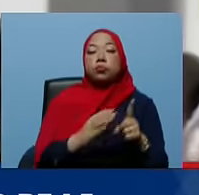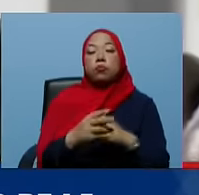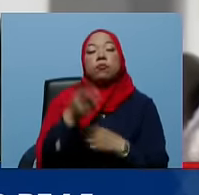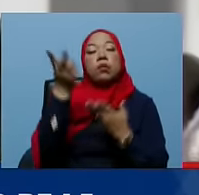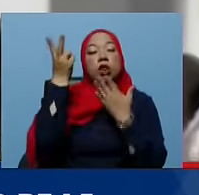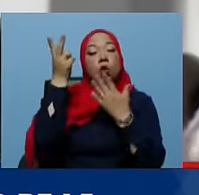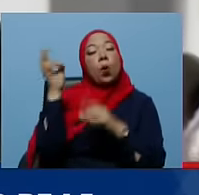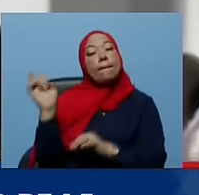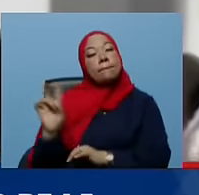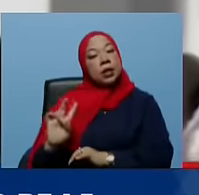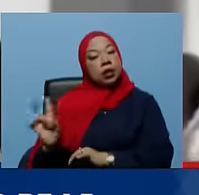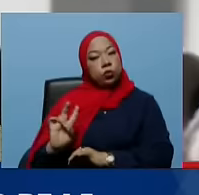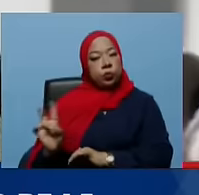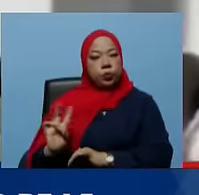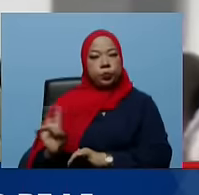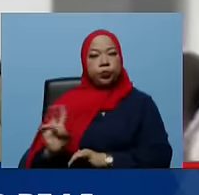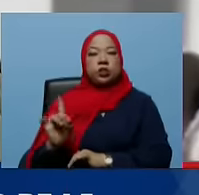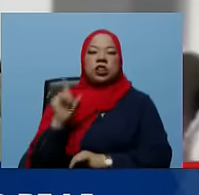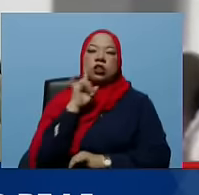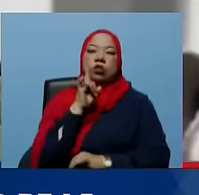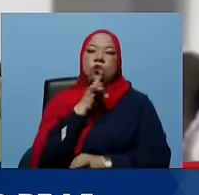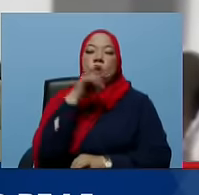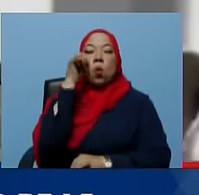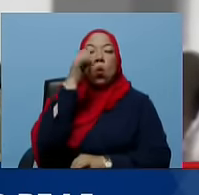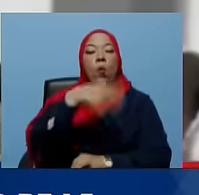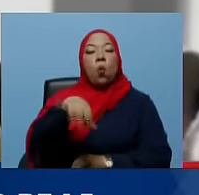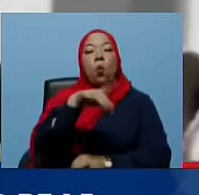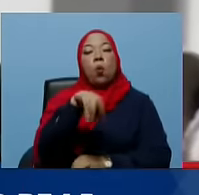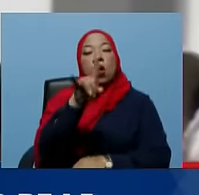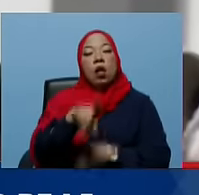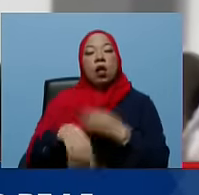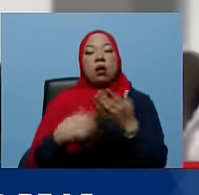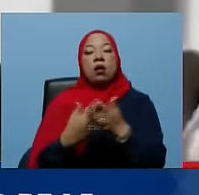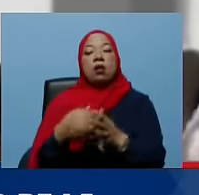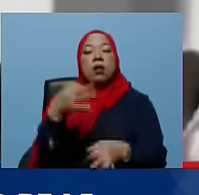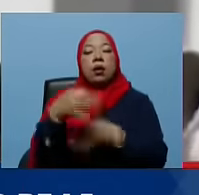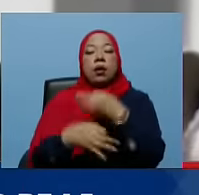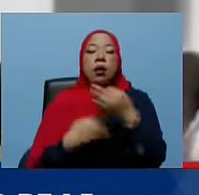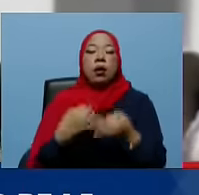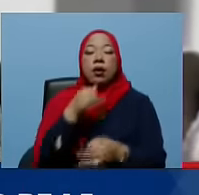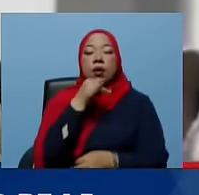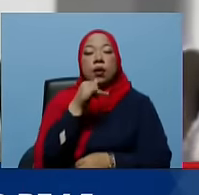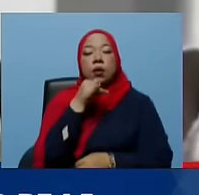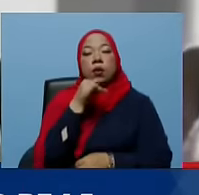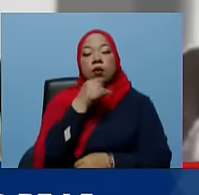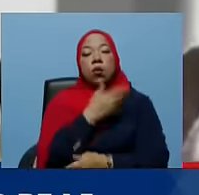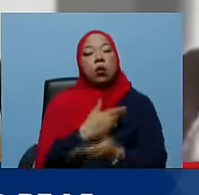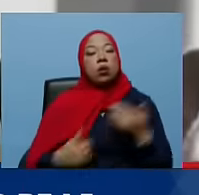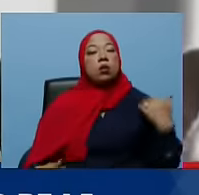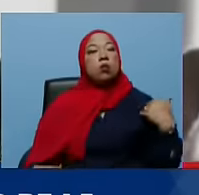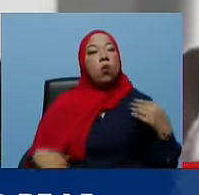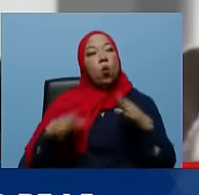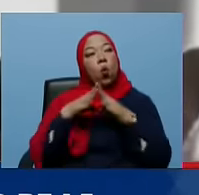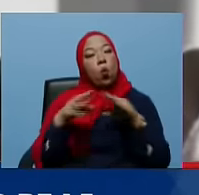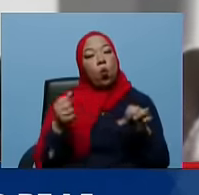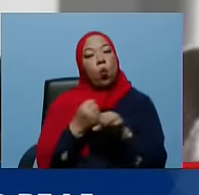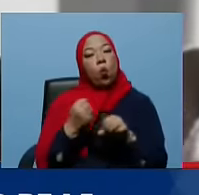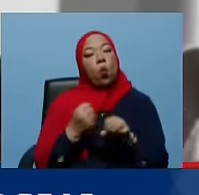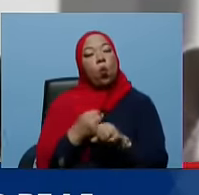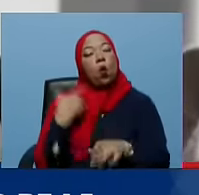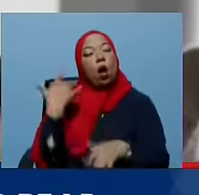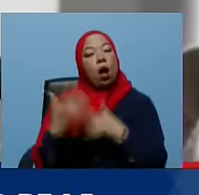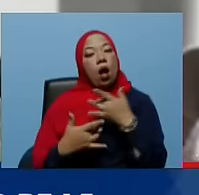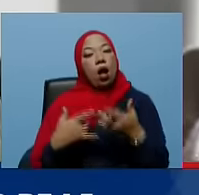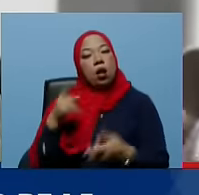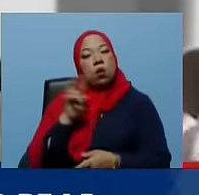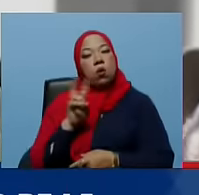Añú. Y en nombre también de mi pueblo originario, agradezco a usted, presidente, todo lo que usted ha